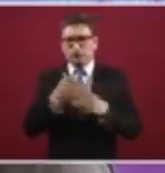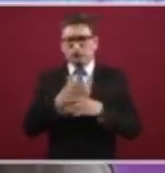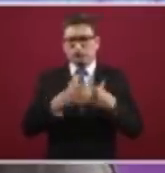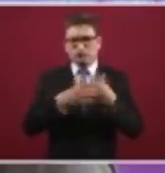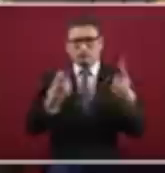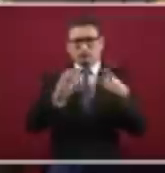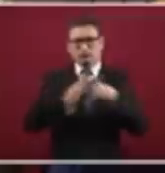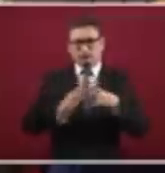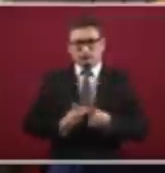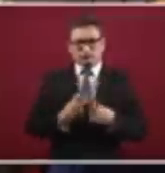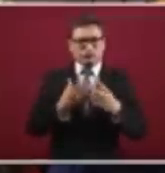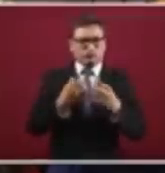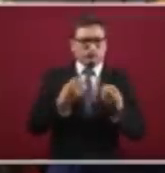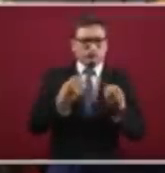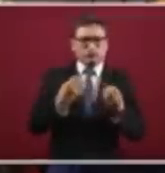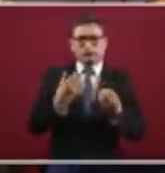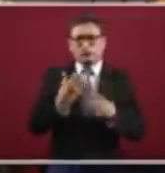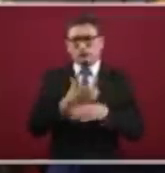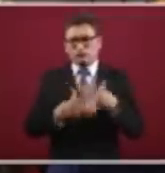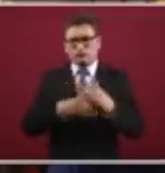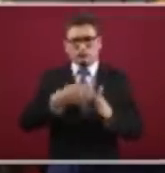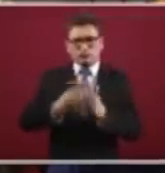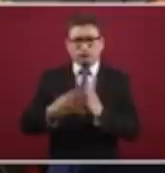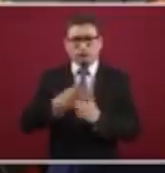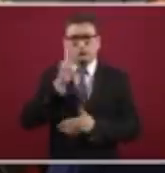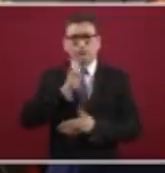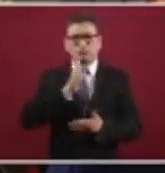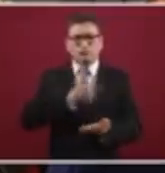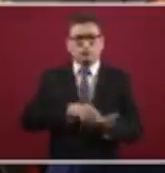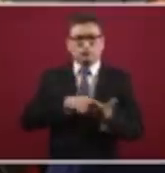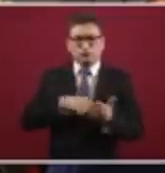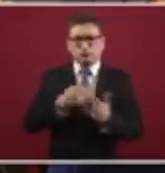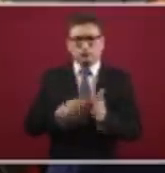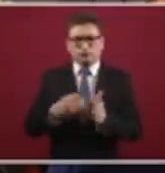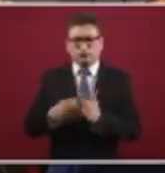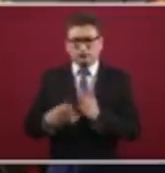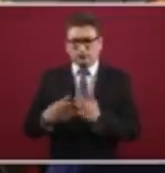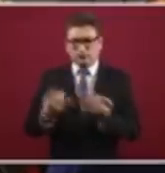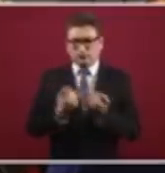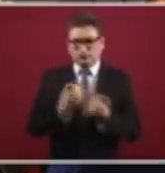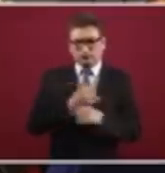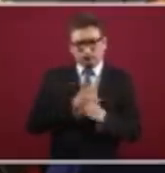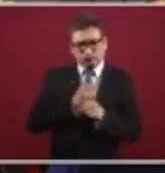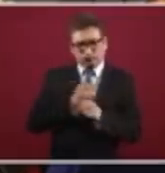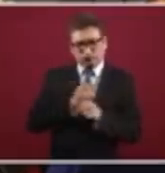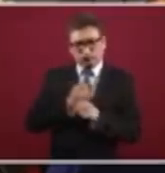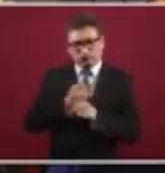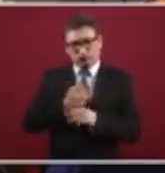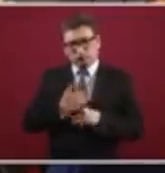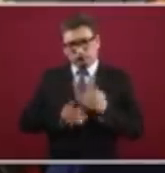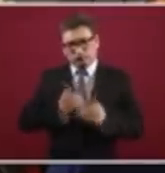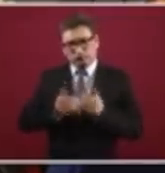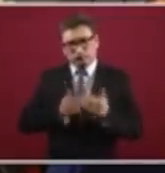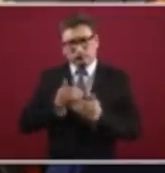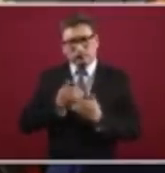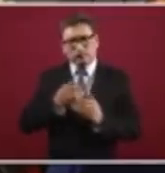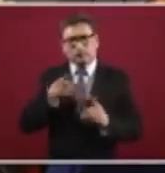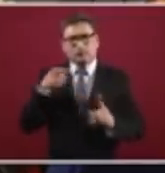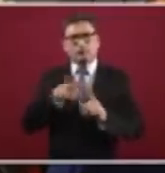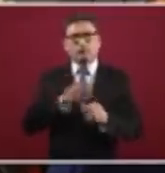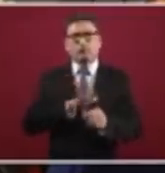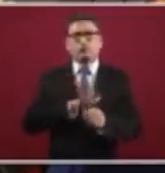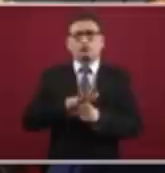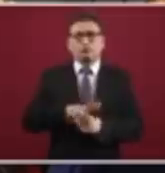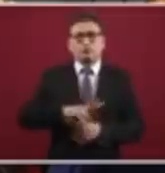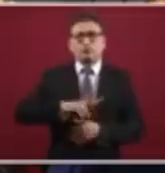falta de elementos la falta de presentación de pruebas de la averiguación que condujo condujo a la mal llamada verdad